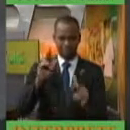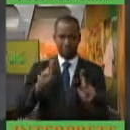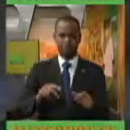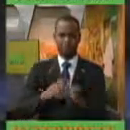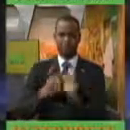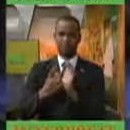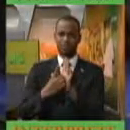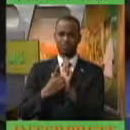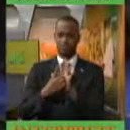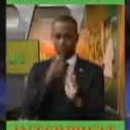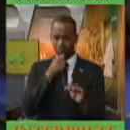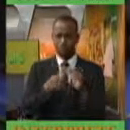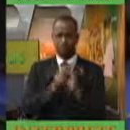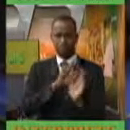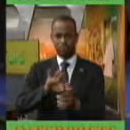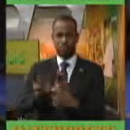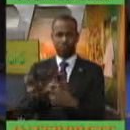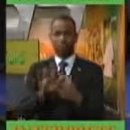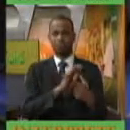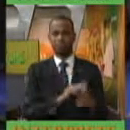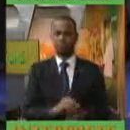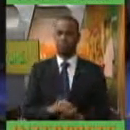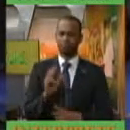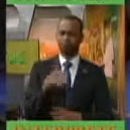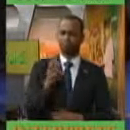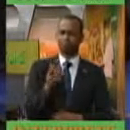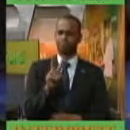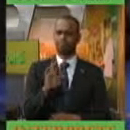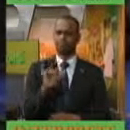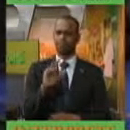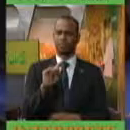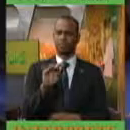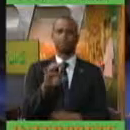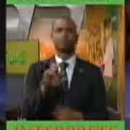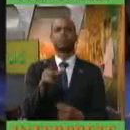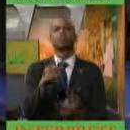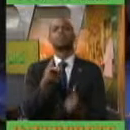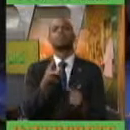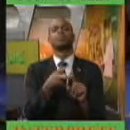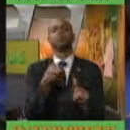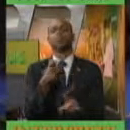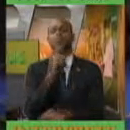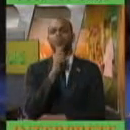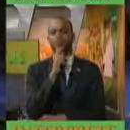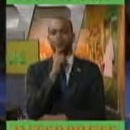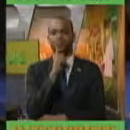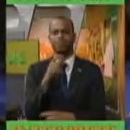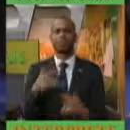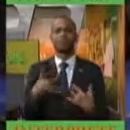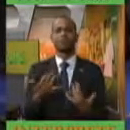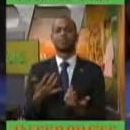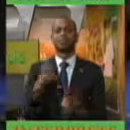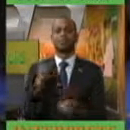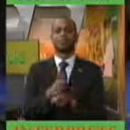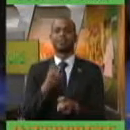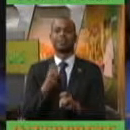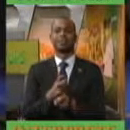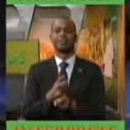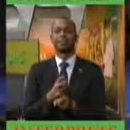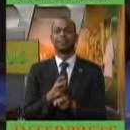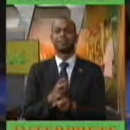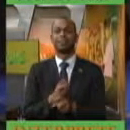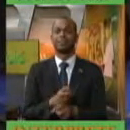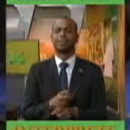del escondite. Gracias, Jovairo. Vicente, cuéntanos, bien. Tú que vienes de Boca Chica, sí, es difícil hablar después